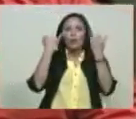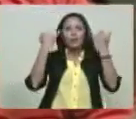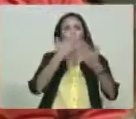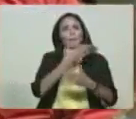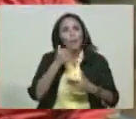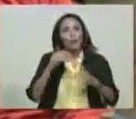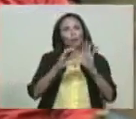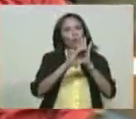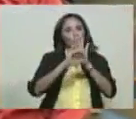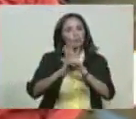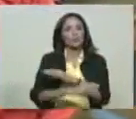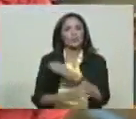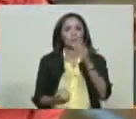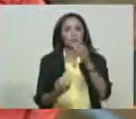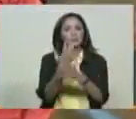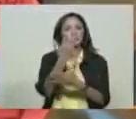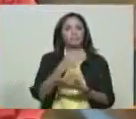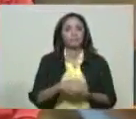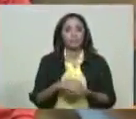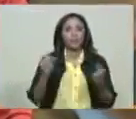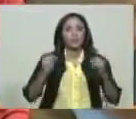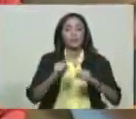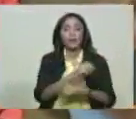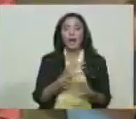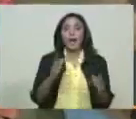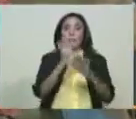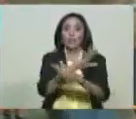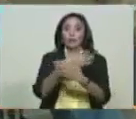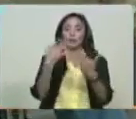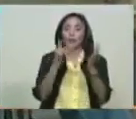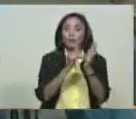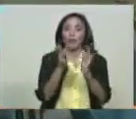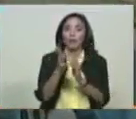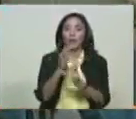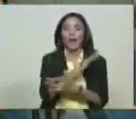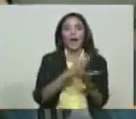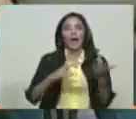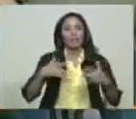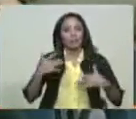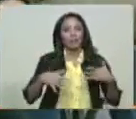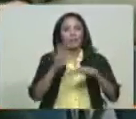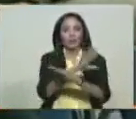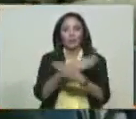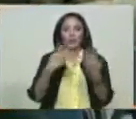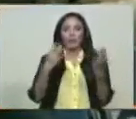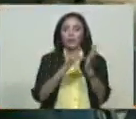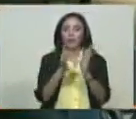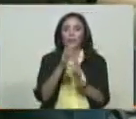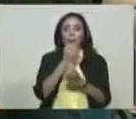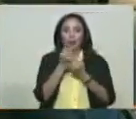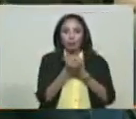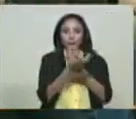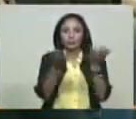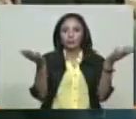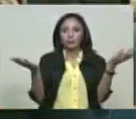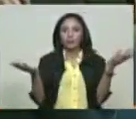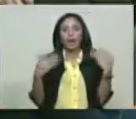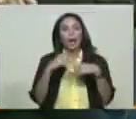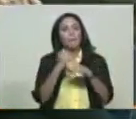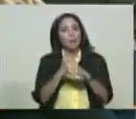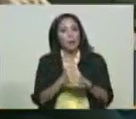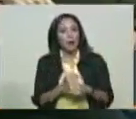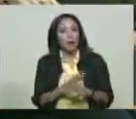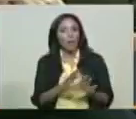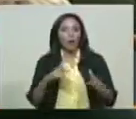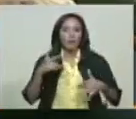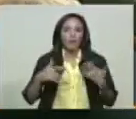y estaba planteado la fecha del 19 de abril y los actos del 19 de abril para anunciarlo los